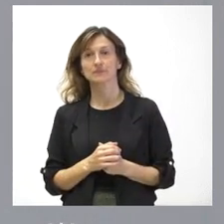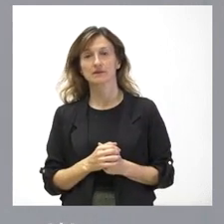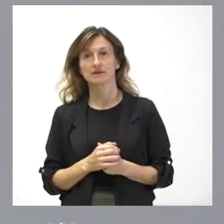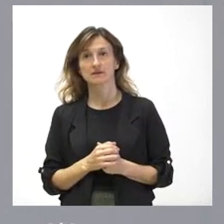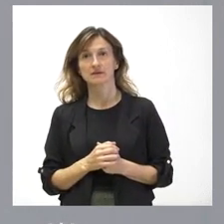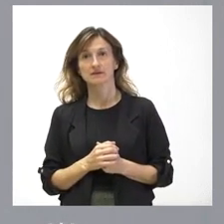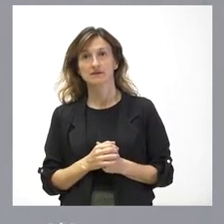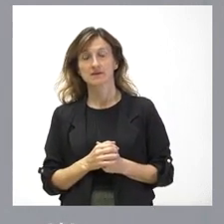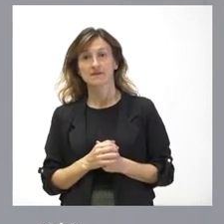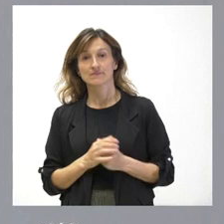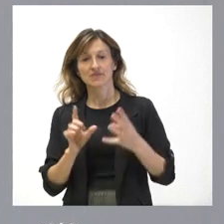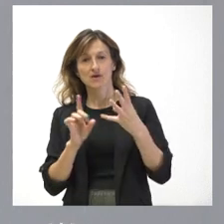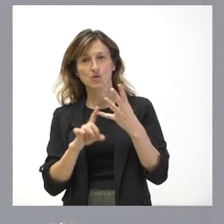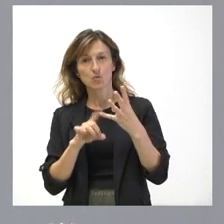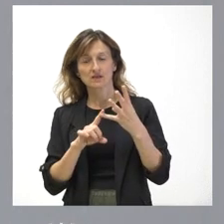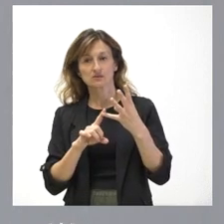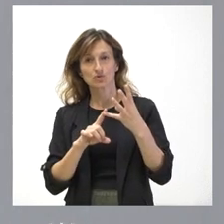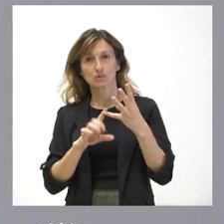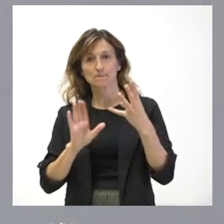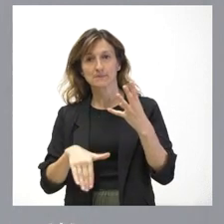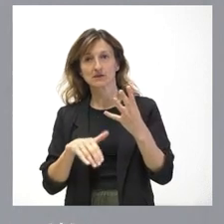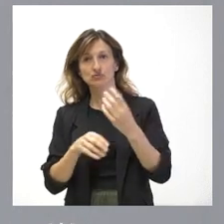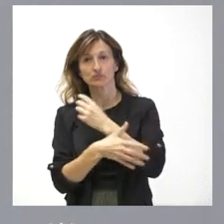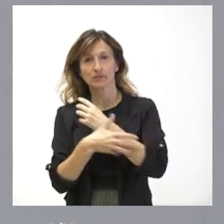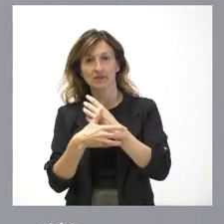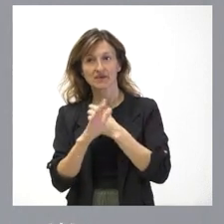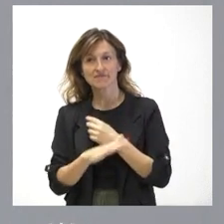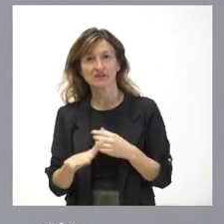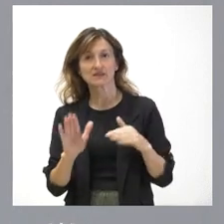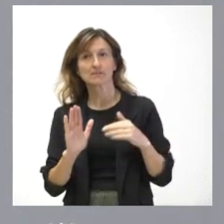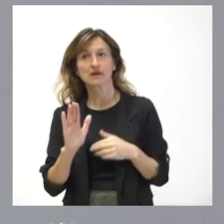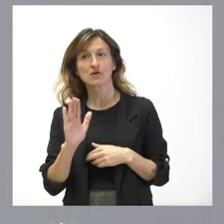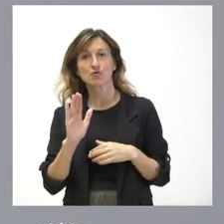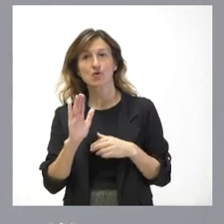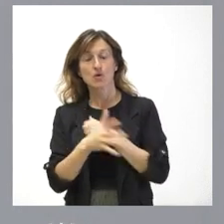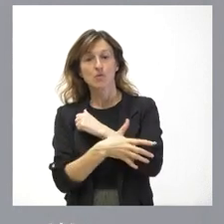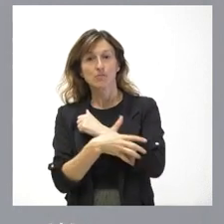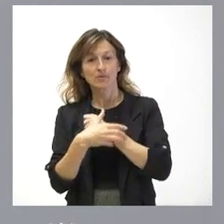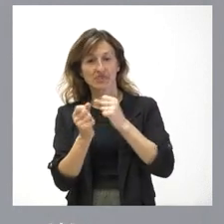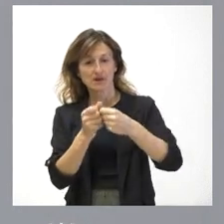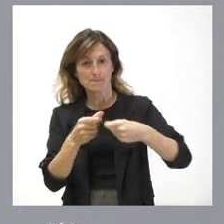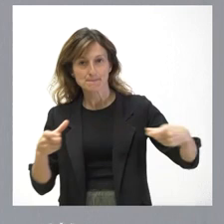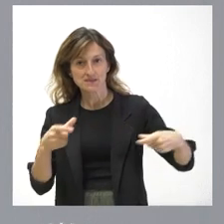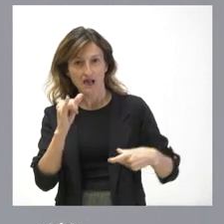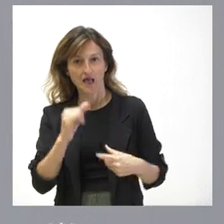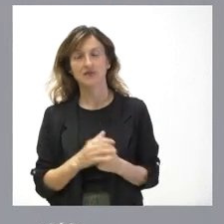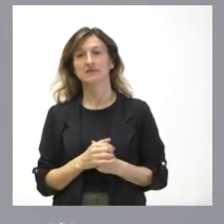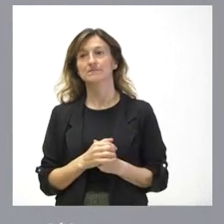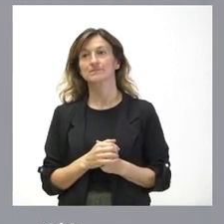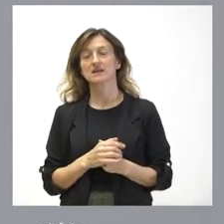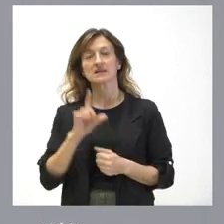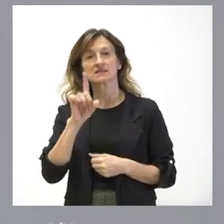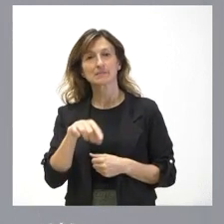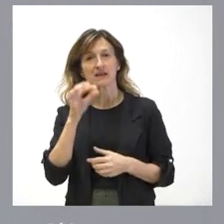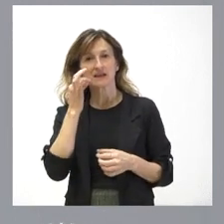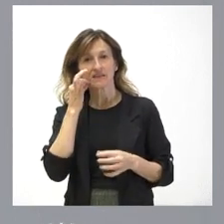cuarta comunidad Autónoma de España con menos pobreza infantil no nos debe hacer perder de vista primero que la pobreza infantil está creciendo y segundo que es una realidad